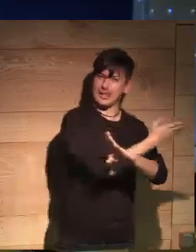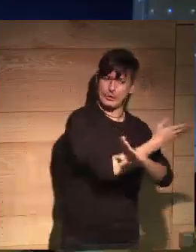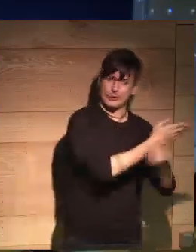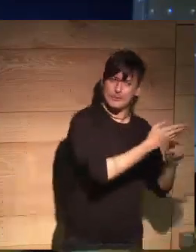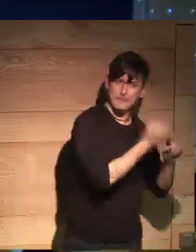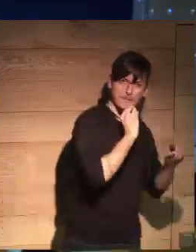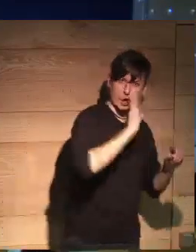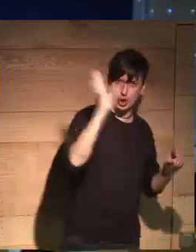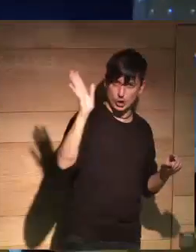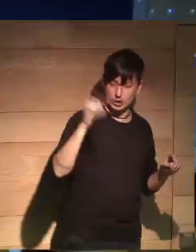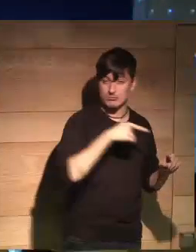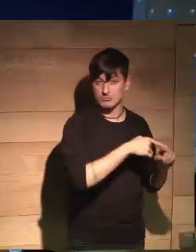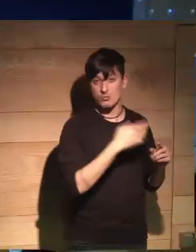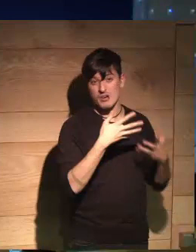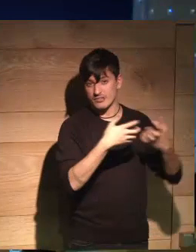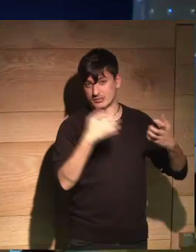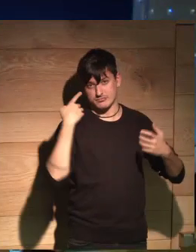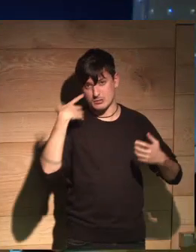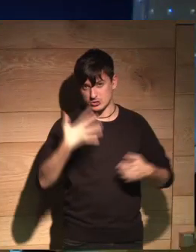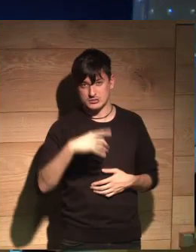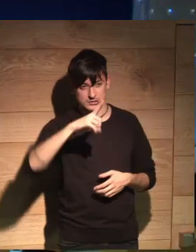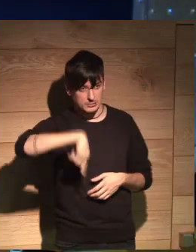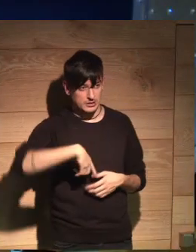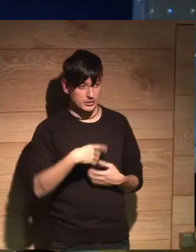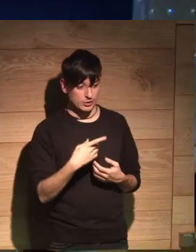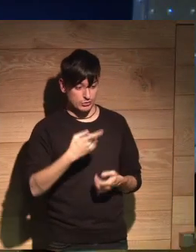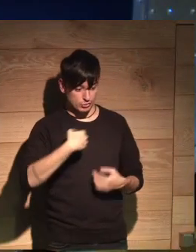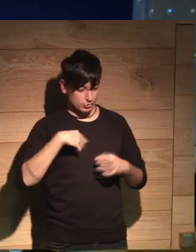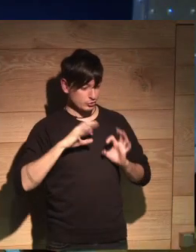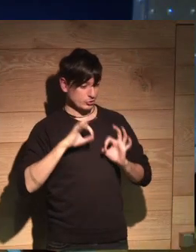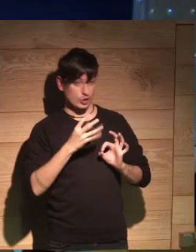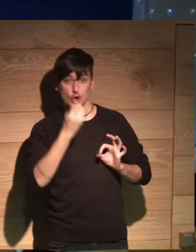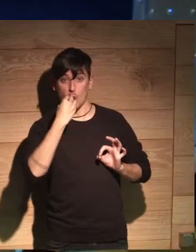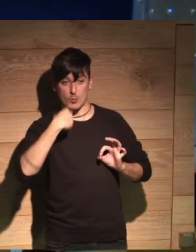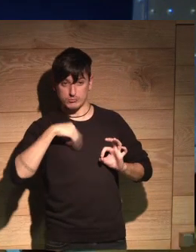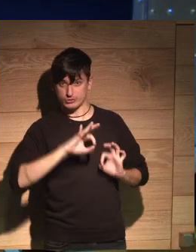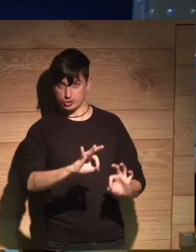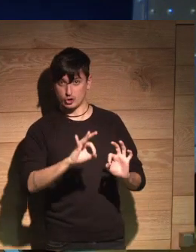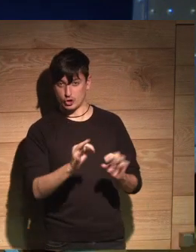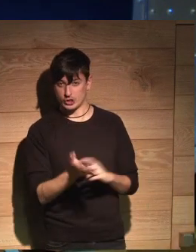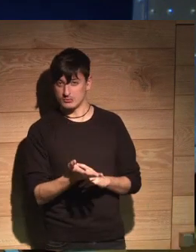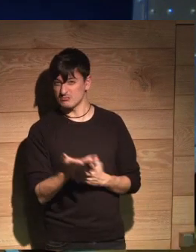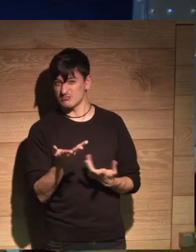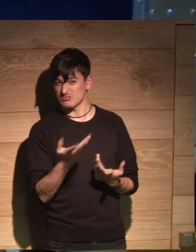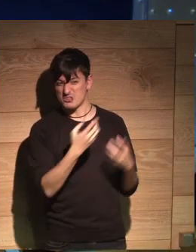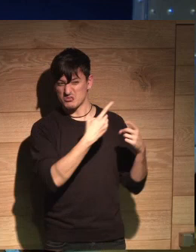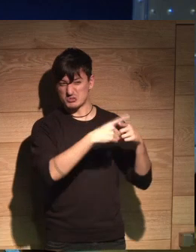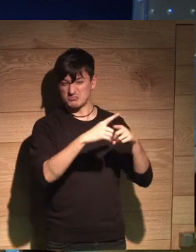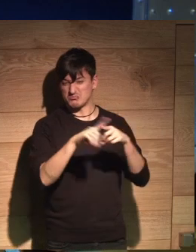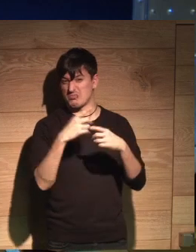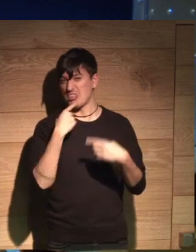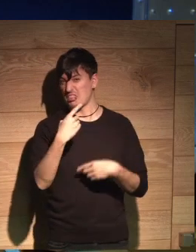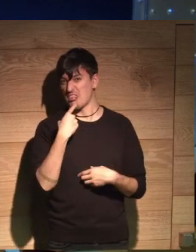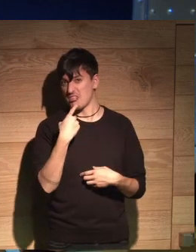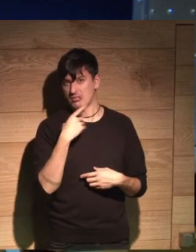Hay una serie de frases, esa, o la que dice que somos lo que comemos. Bueno, esas son tonterías que se dicen continuamente y que no son así. Pero